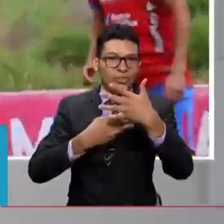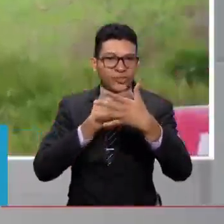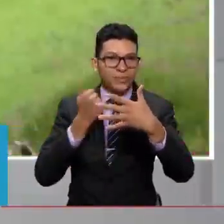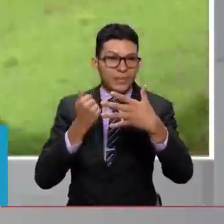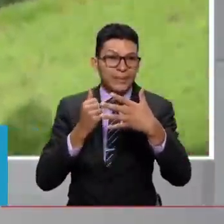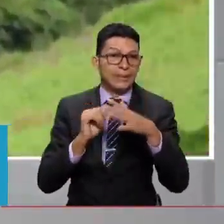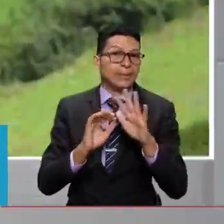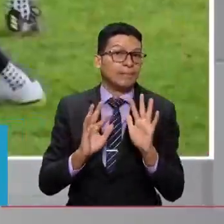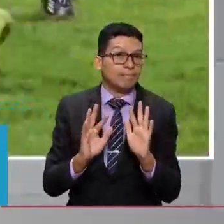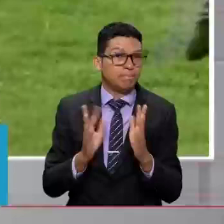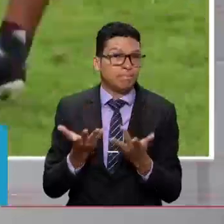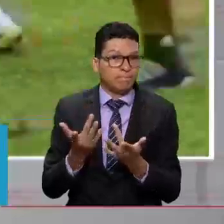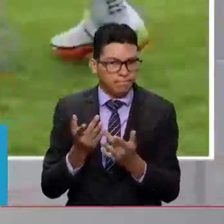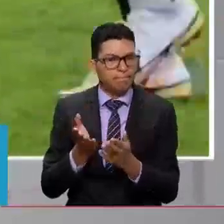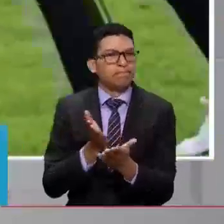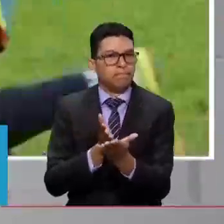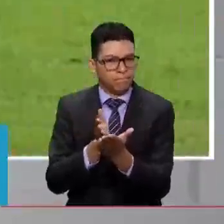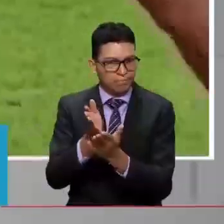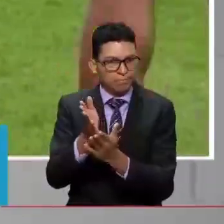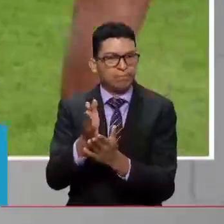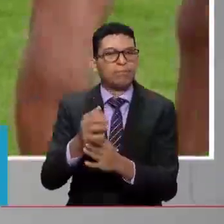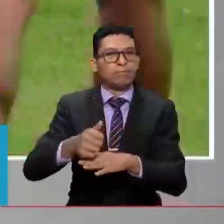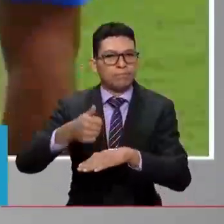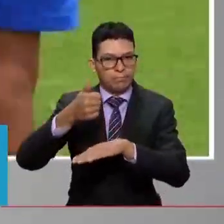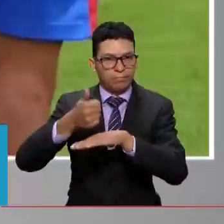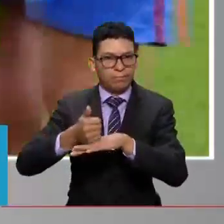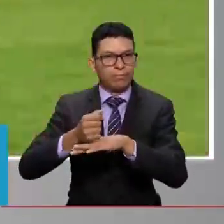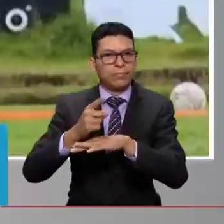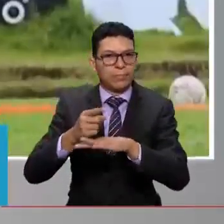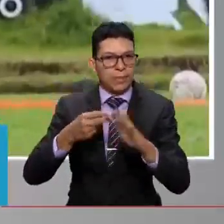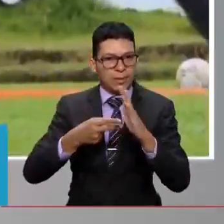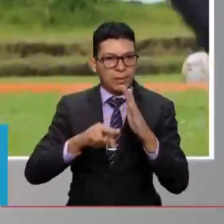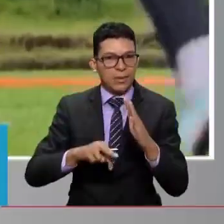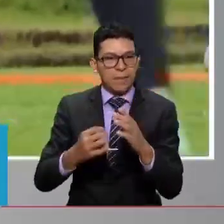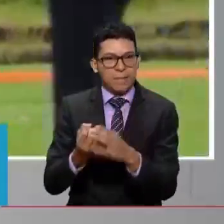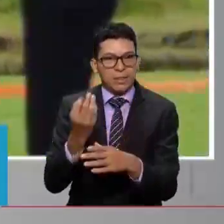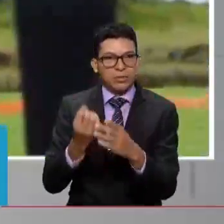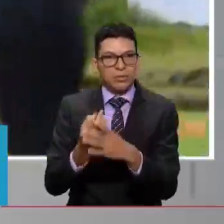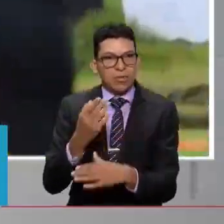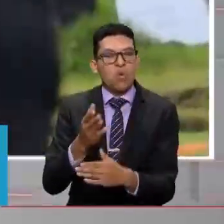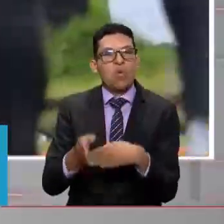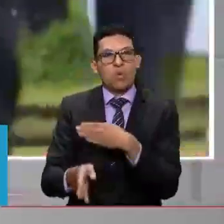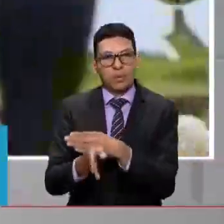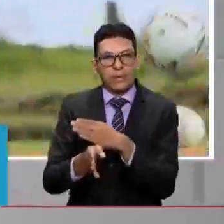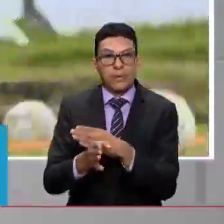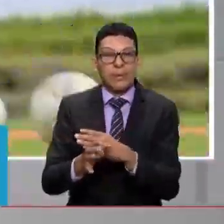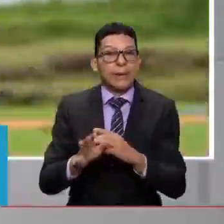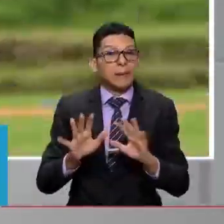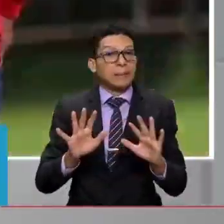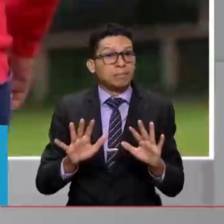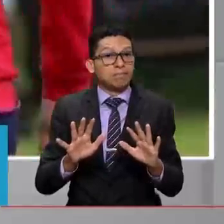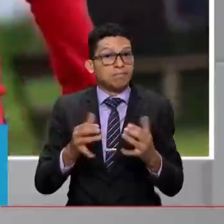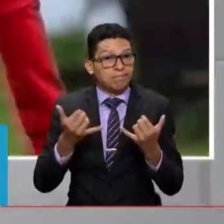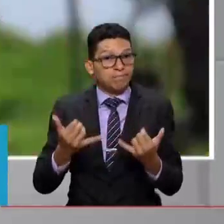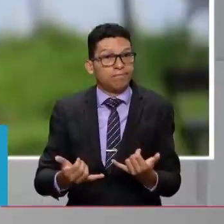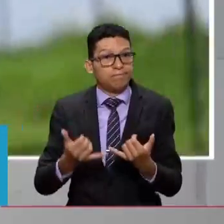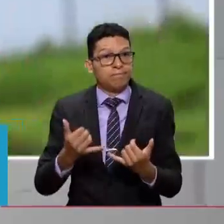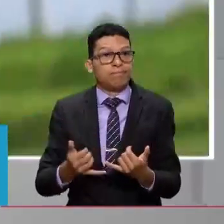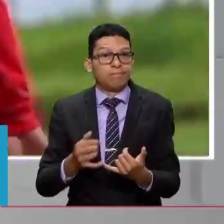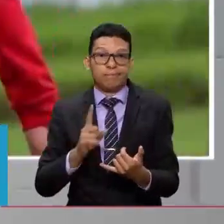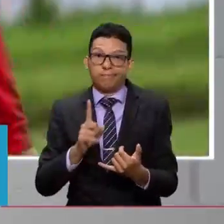aún mantiene Flavio Torres su puesto como director técnico del Deportivo Pasto, aunque por ahora está